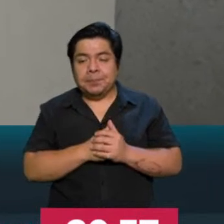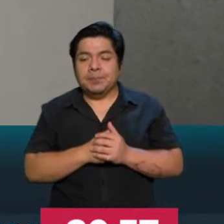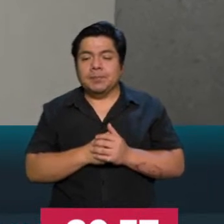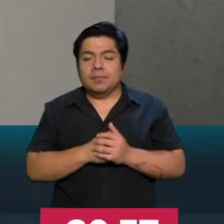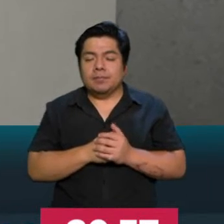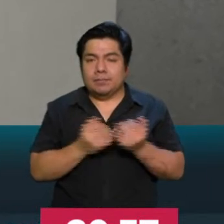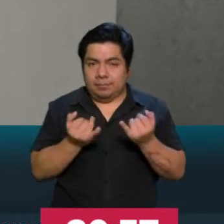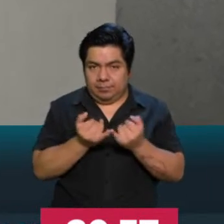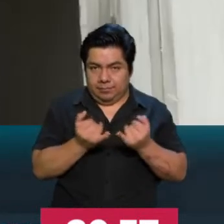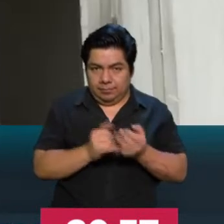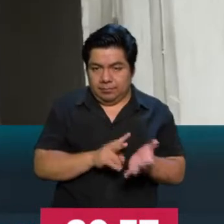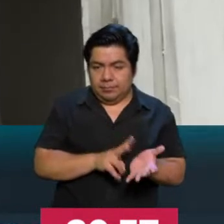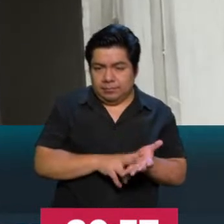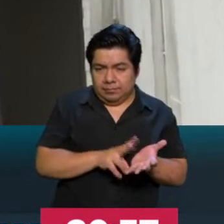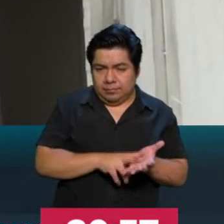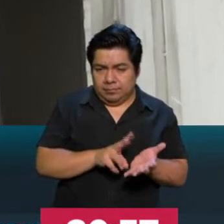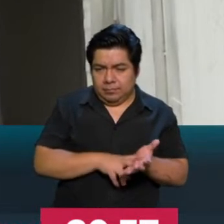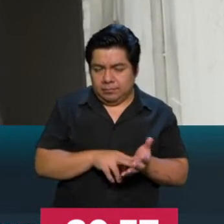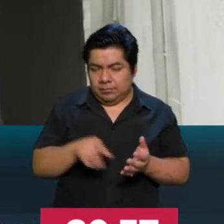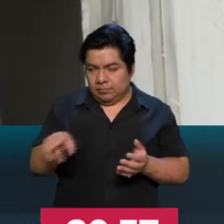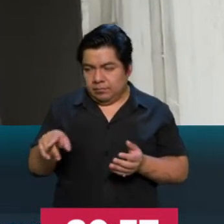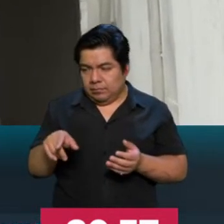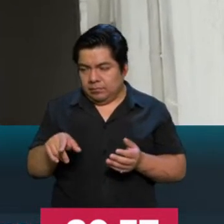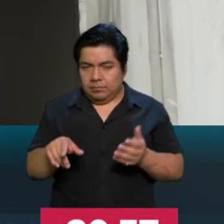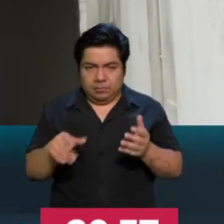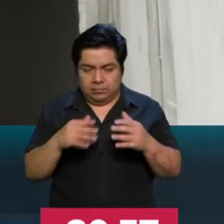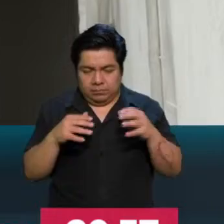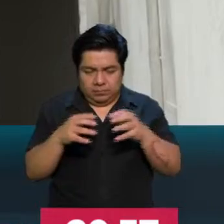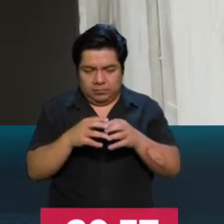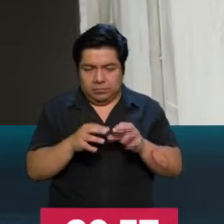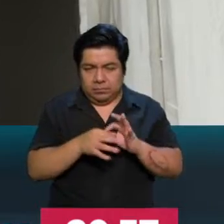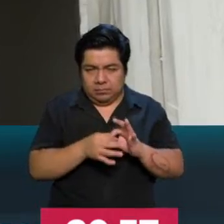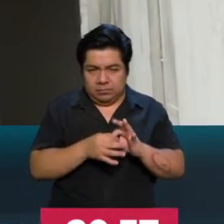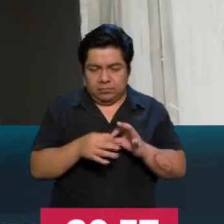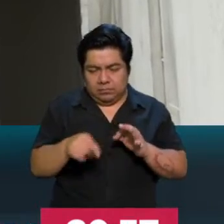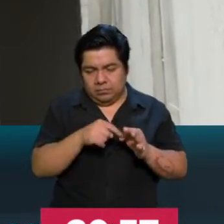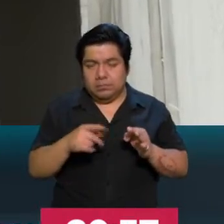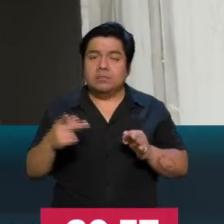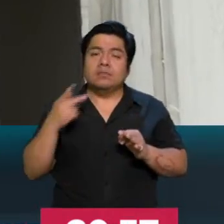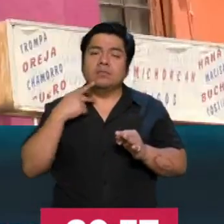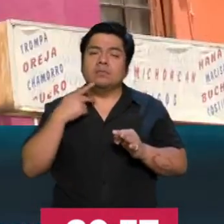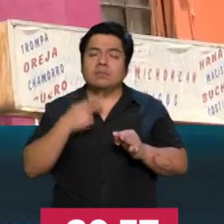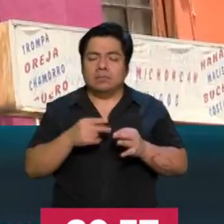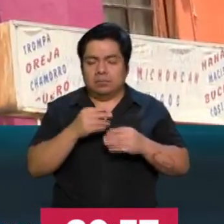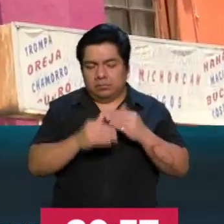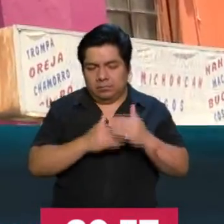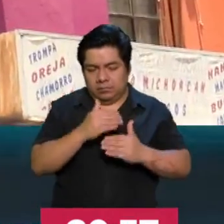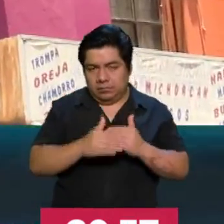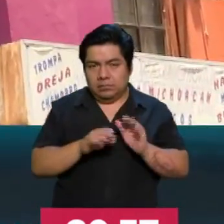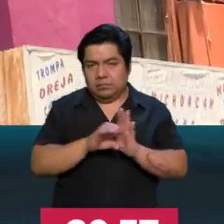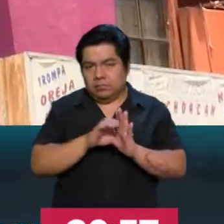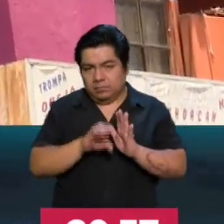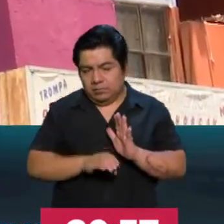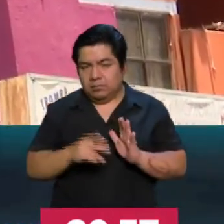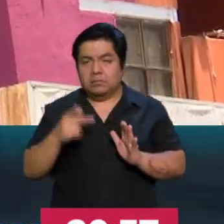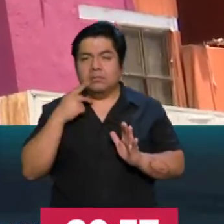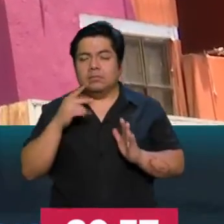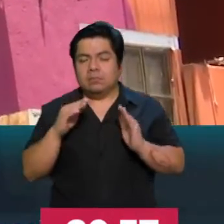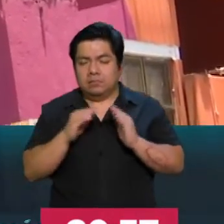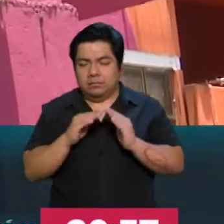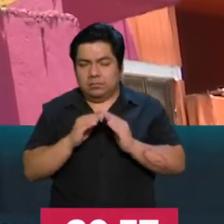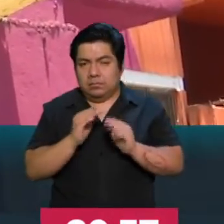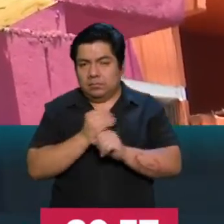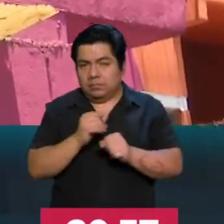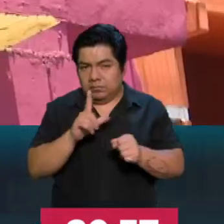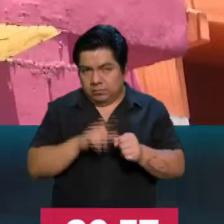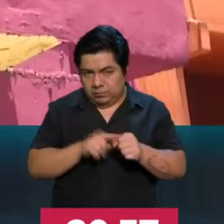se establece el uso para reforzar políticas existentes como la política de vivienda social